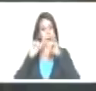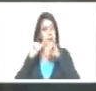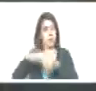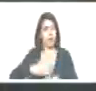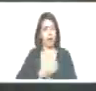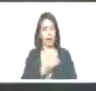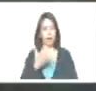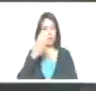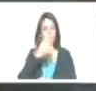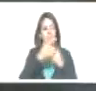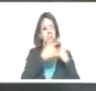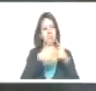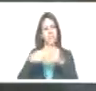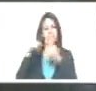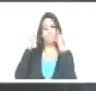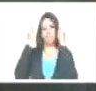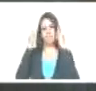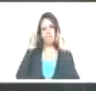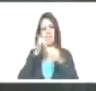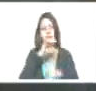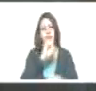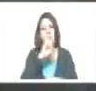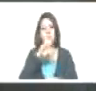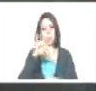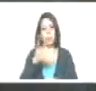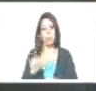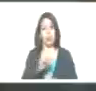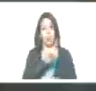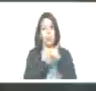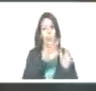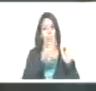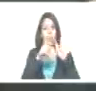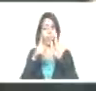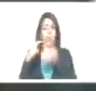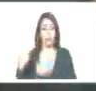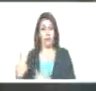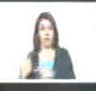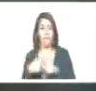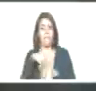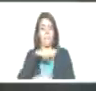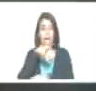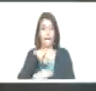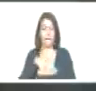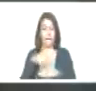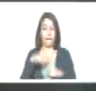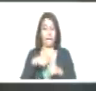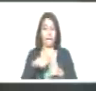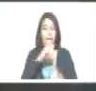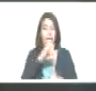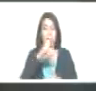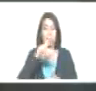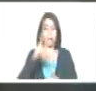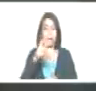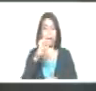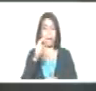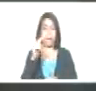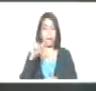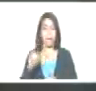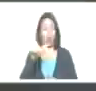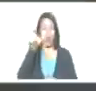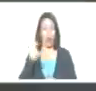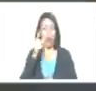versión de Fiesta en el Orza del año 63 para Discos Nacional con Eugenio Bandres, un arpista guariqueño. Hay una